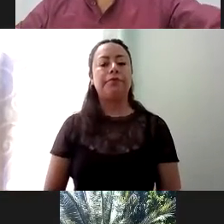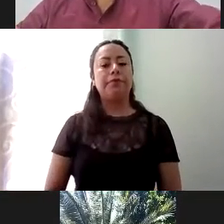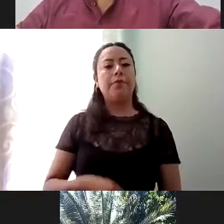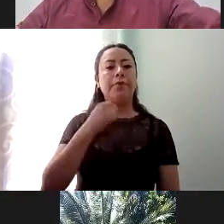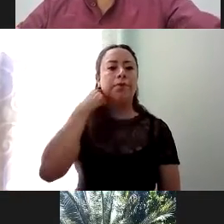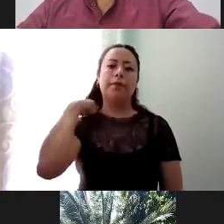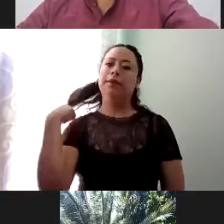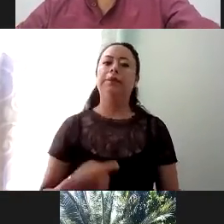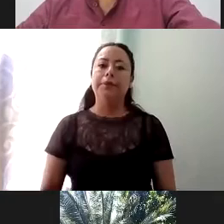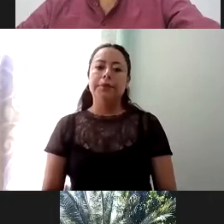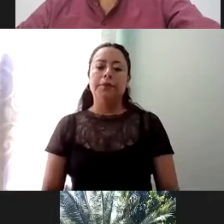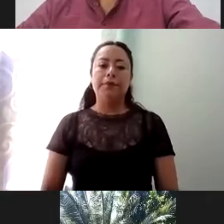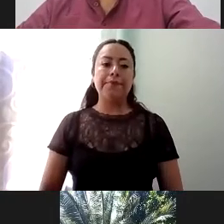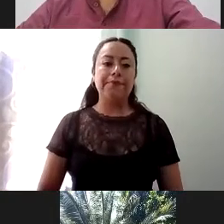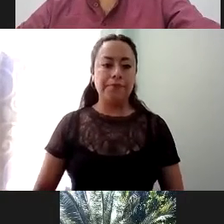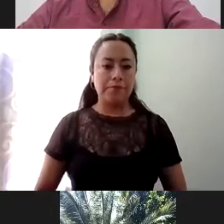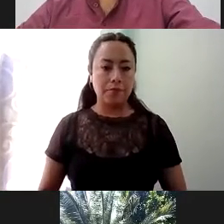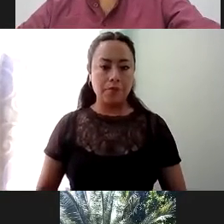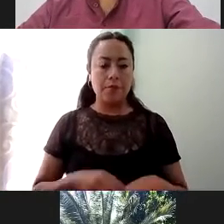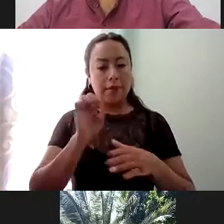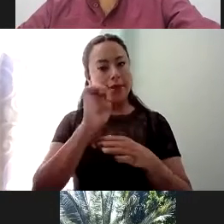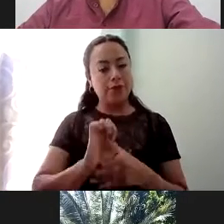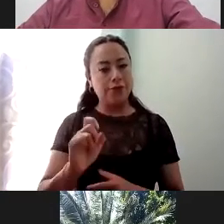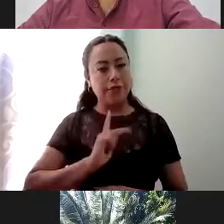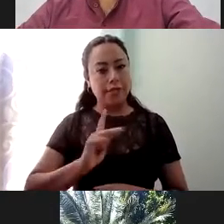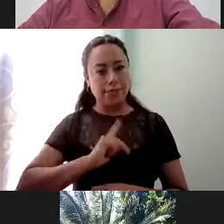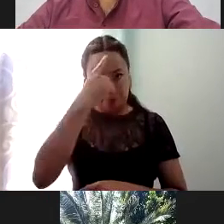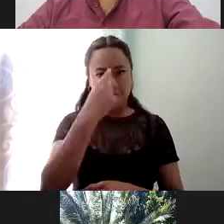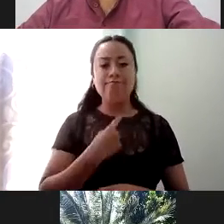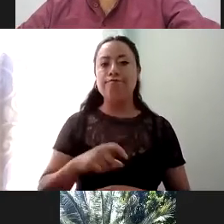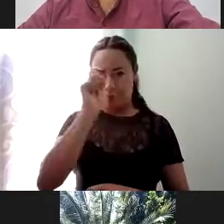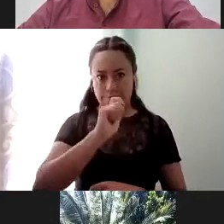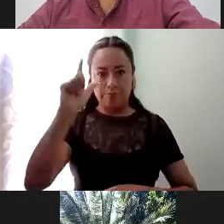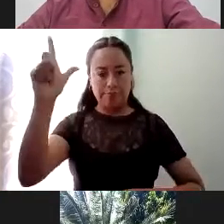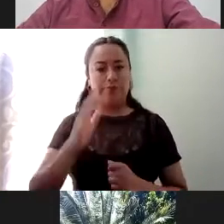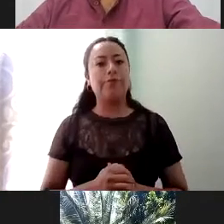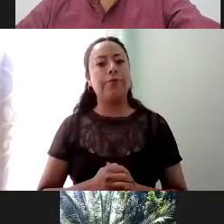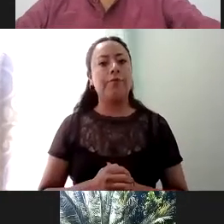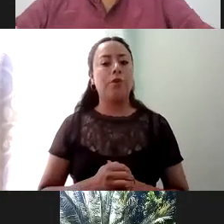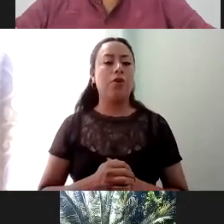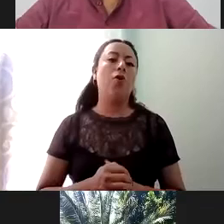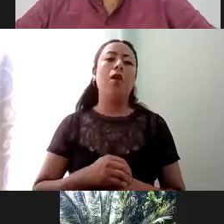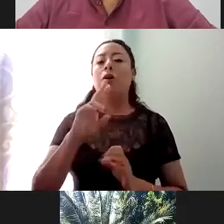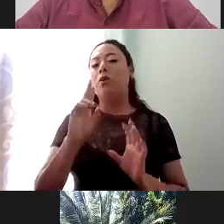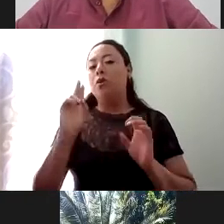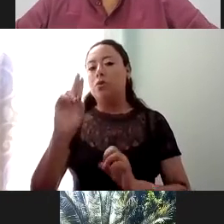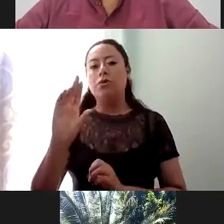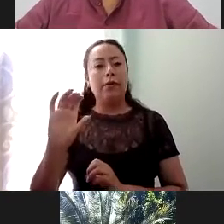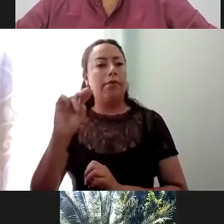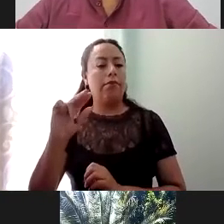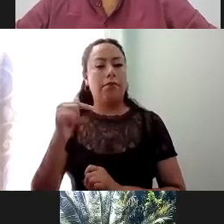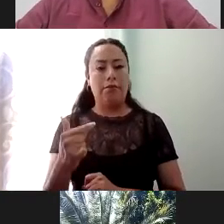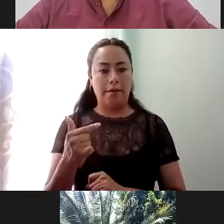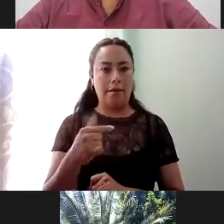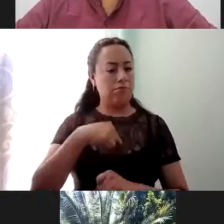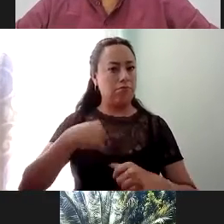Entonces, derivado de mi perfil académico, profesional y de vinculación con las ONGs, mis líneas de